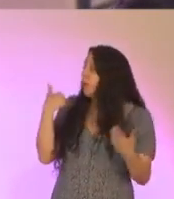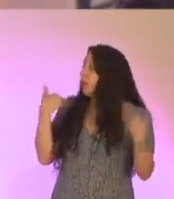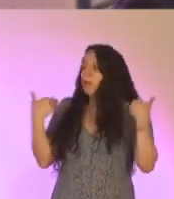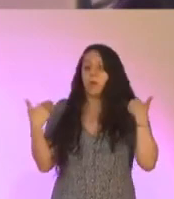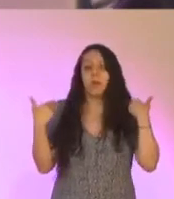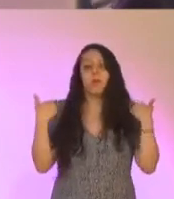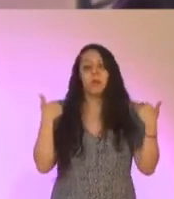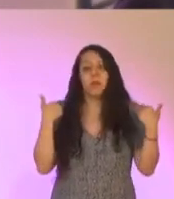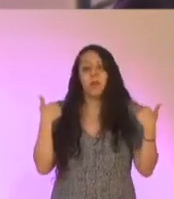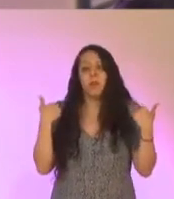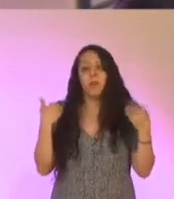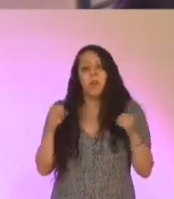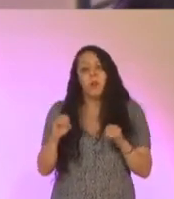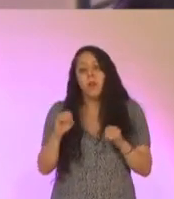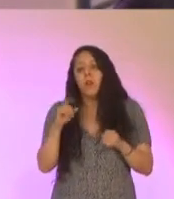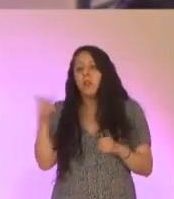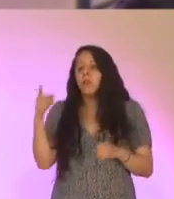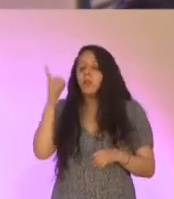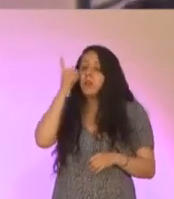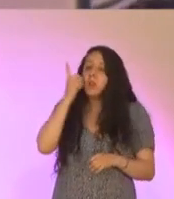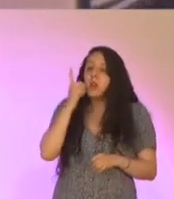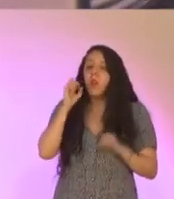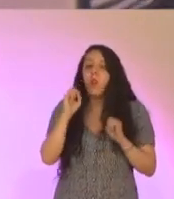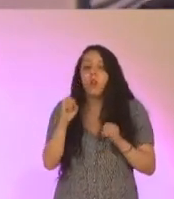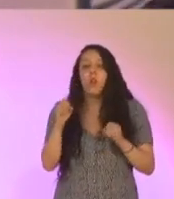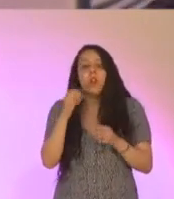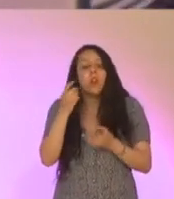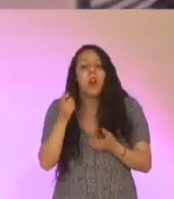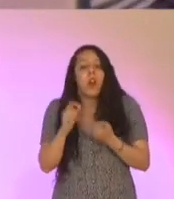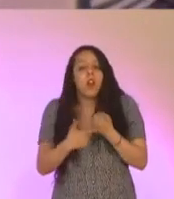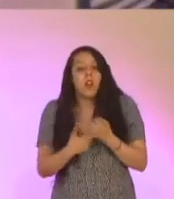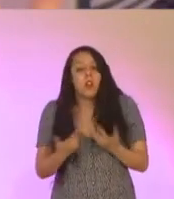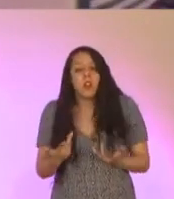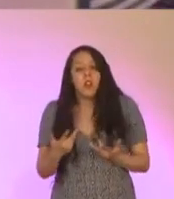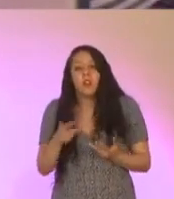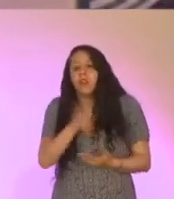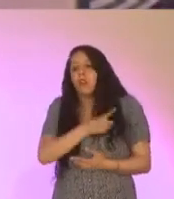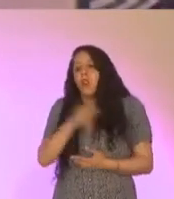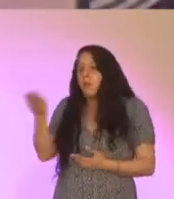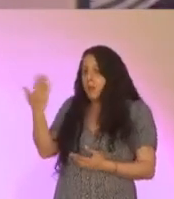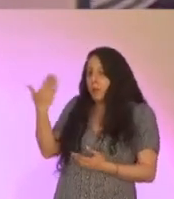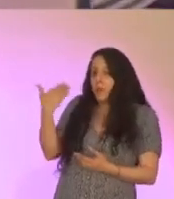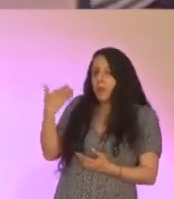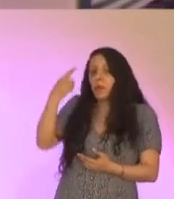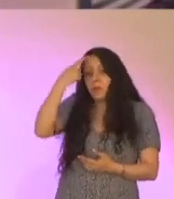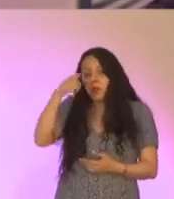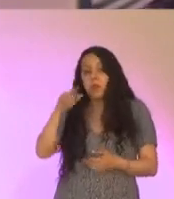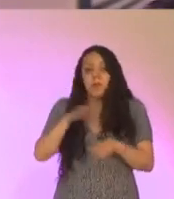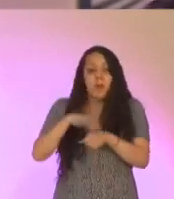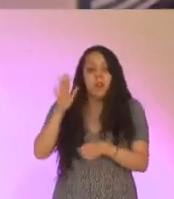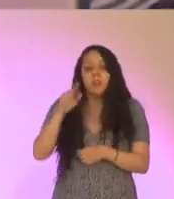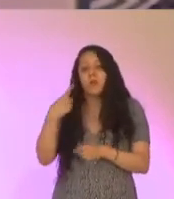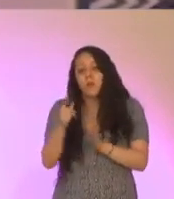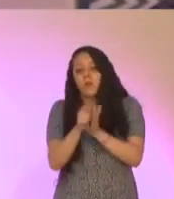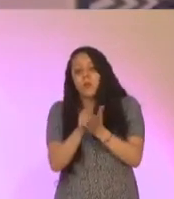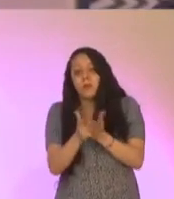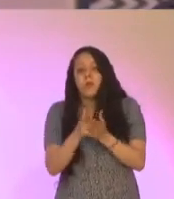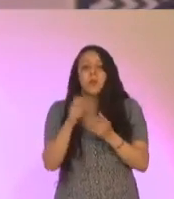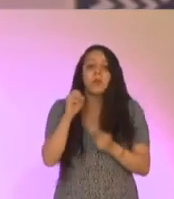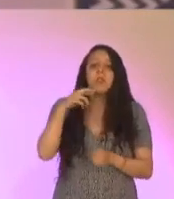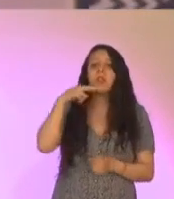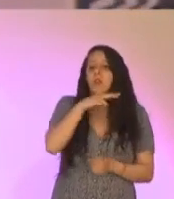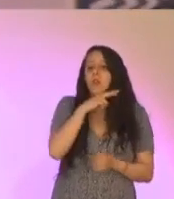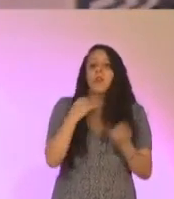de mi pijama para para para presentar libros todo el casi todo el trabajo de promoción